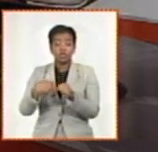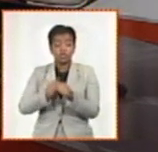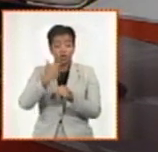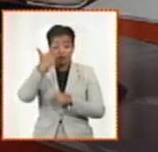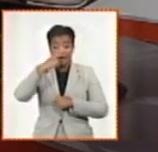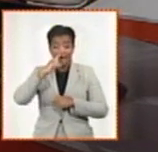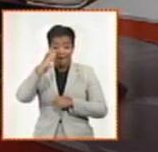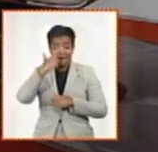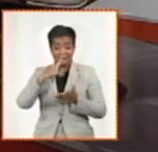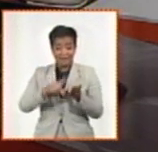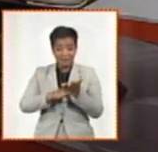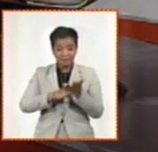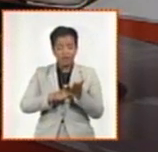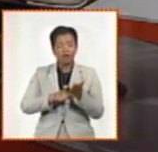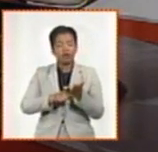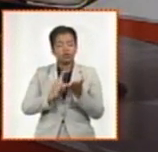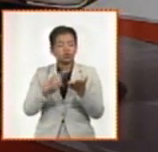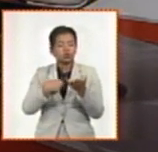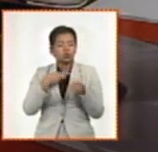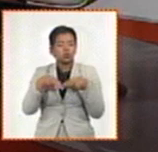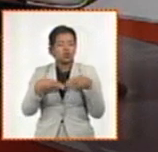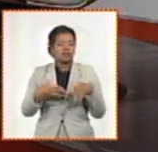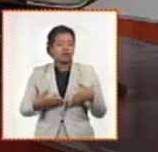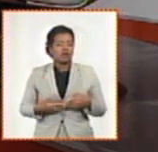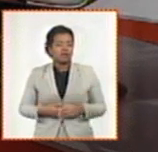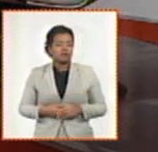NAA lo que tratamos fue de